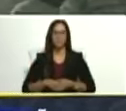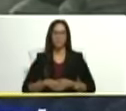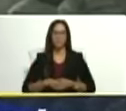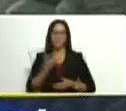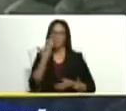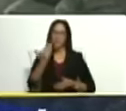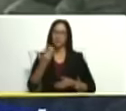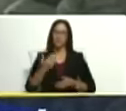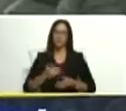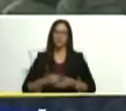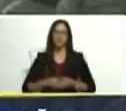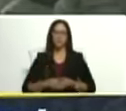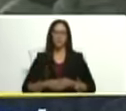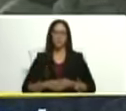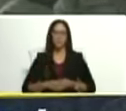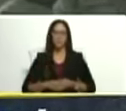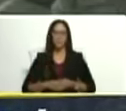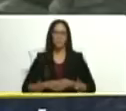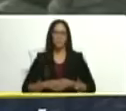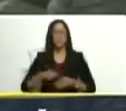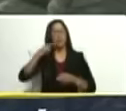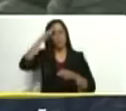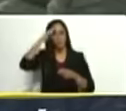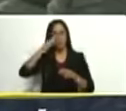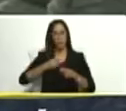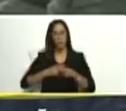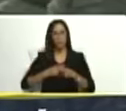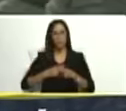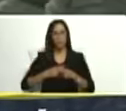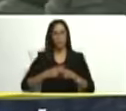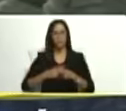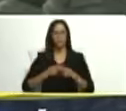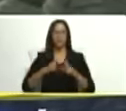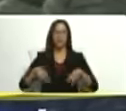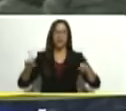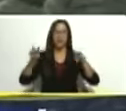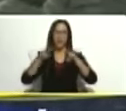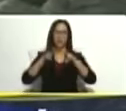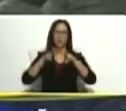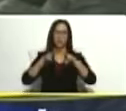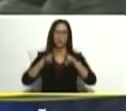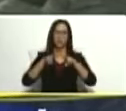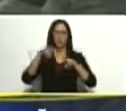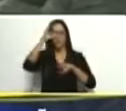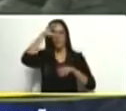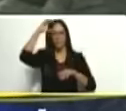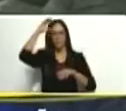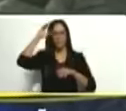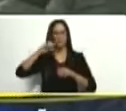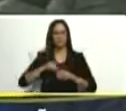Enfrentarlo con honor, con valor, con capacidad.